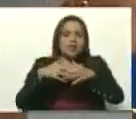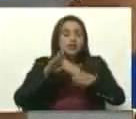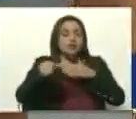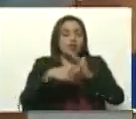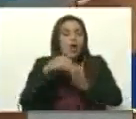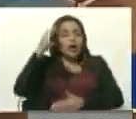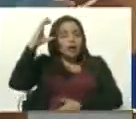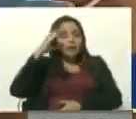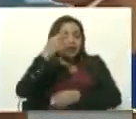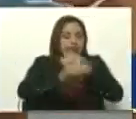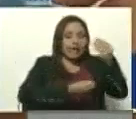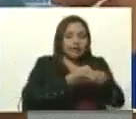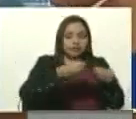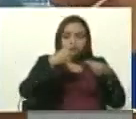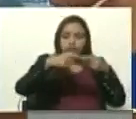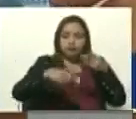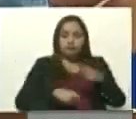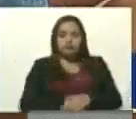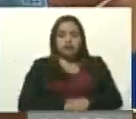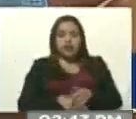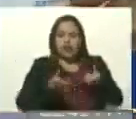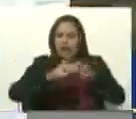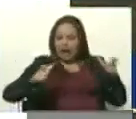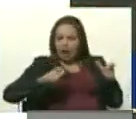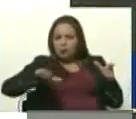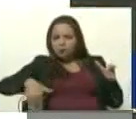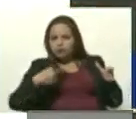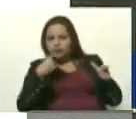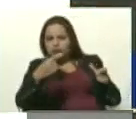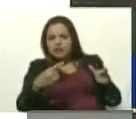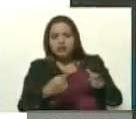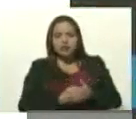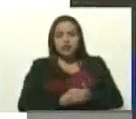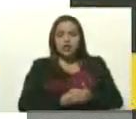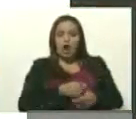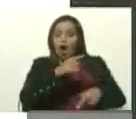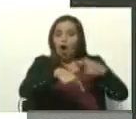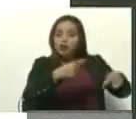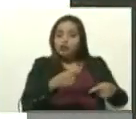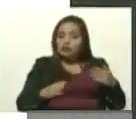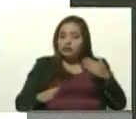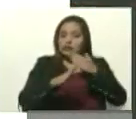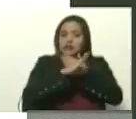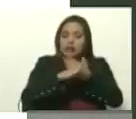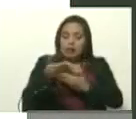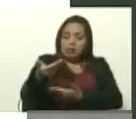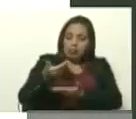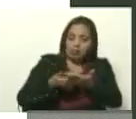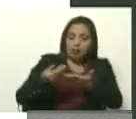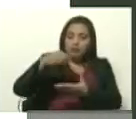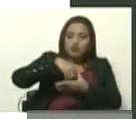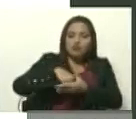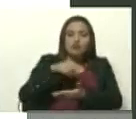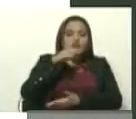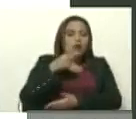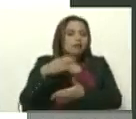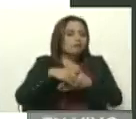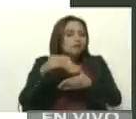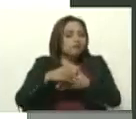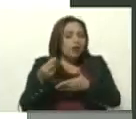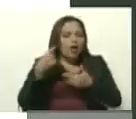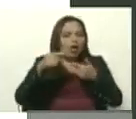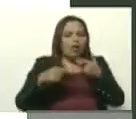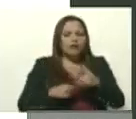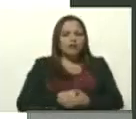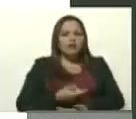capacidades productivas. Y en general se puede decir que ese choque externo de ingreso de divisas, donde más perjudicó,